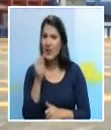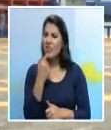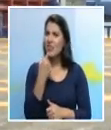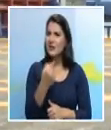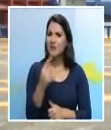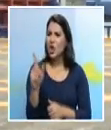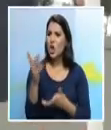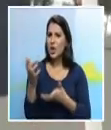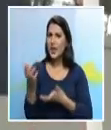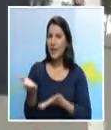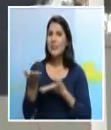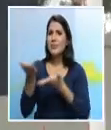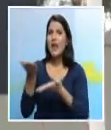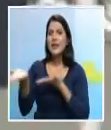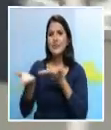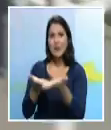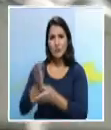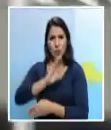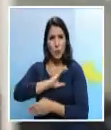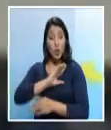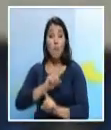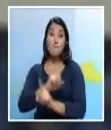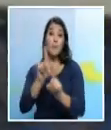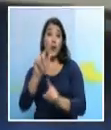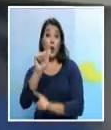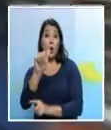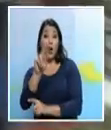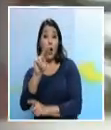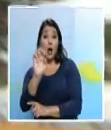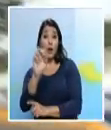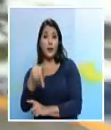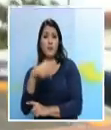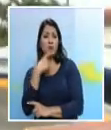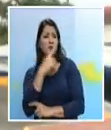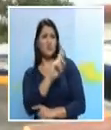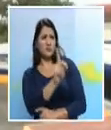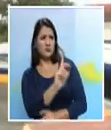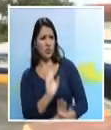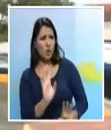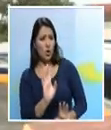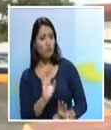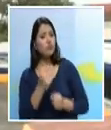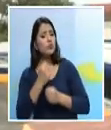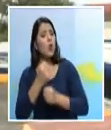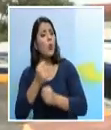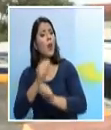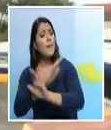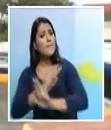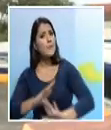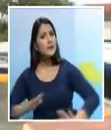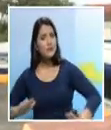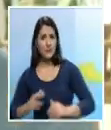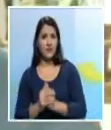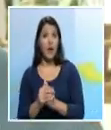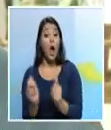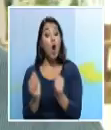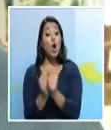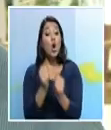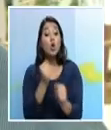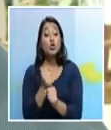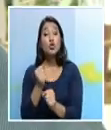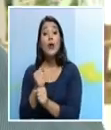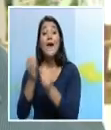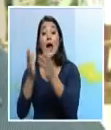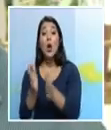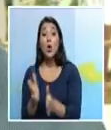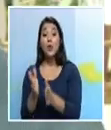policial, sin embargo en ANEP dicen lo contrario, pues aseguran que es pacífica y con el personal que no va a estar en horas laborales. Una